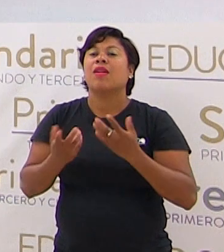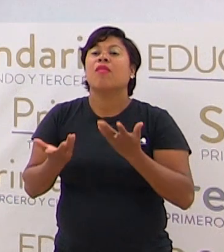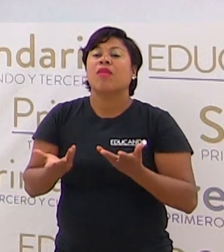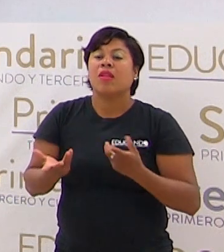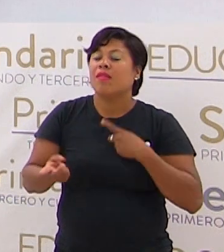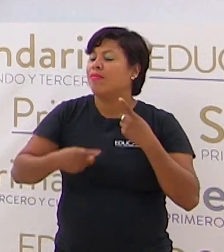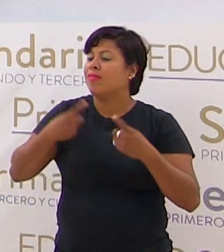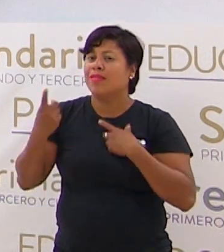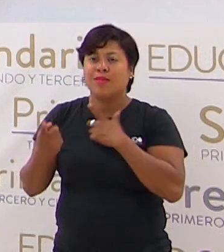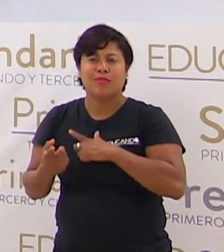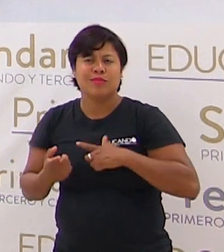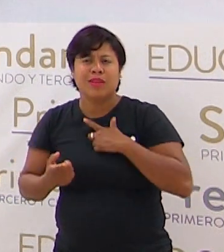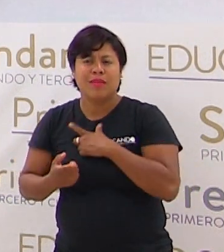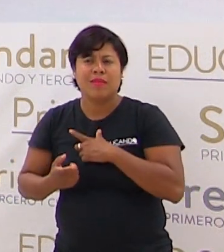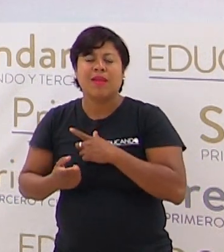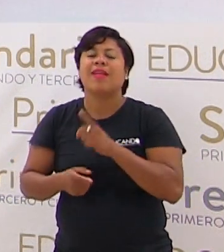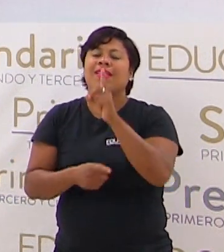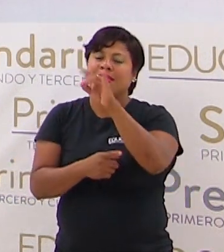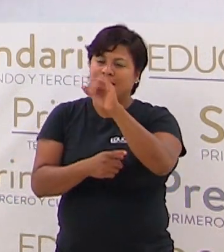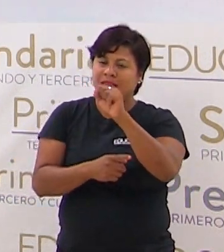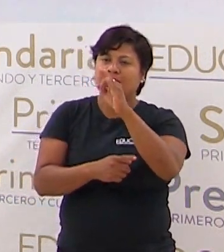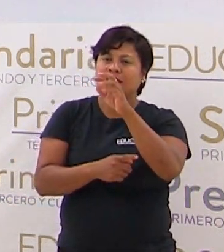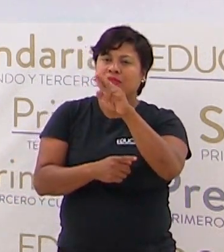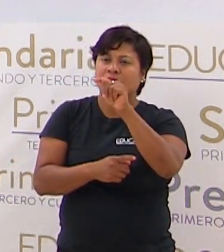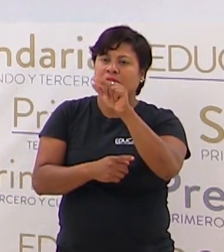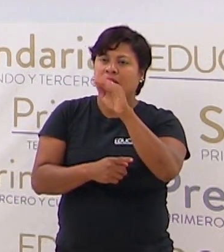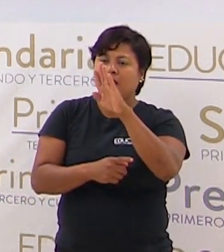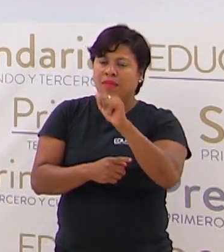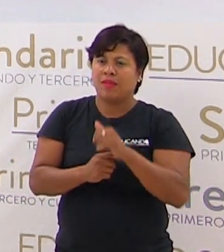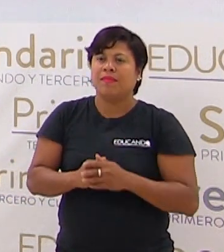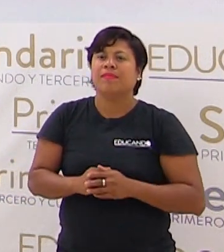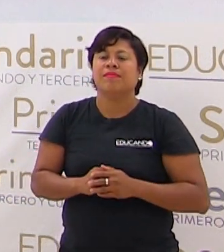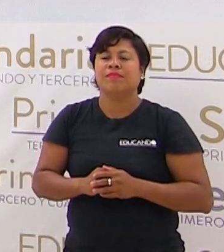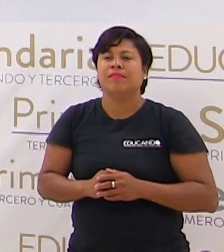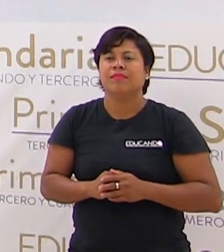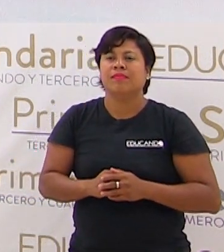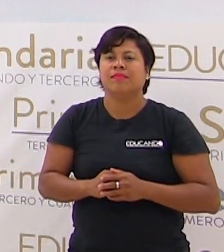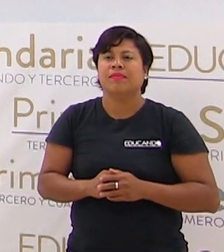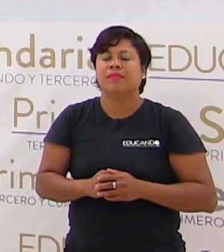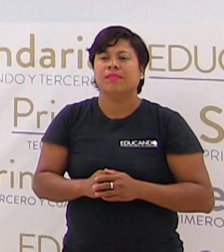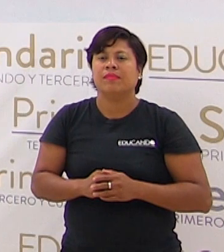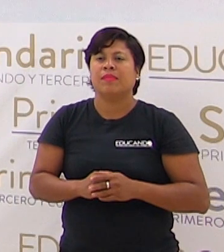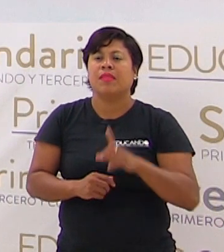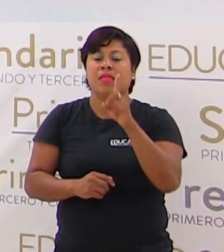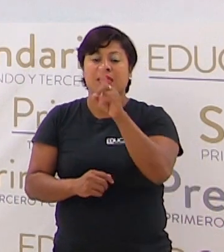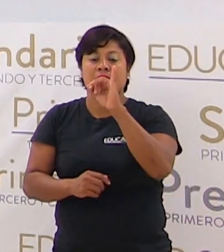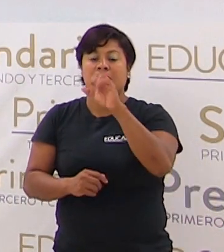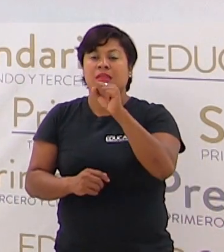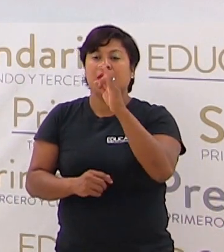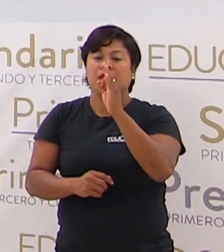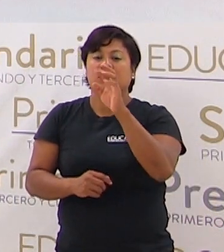¿Disfrutaba o reproducía? Disfrutaba, ¿verdad? Ponemos acá,